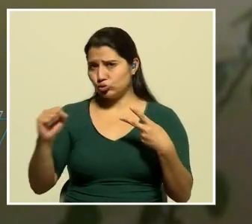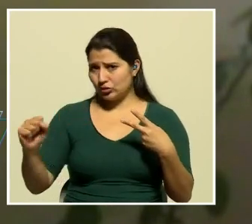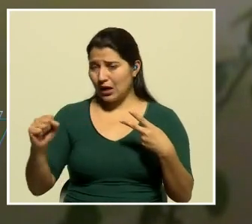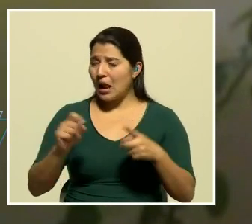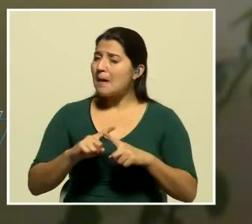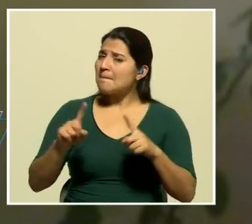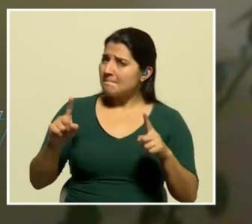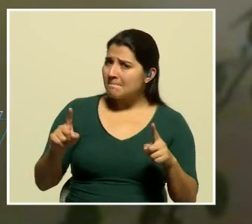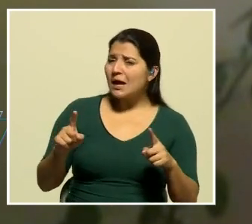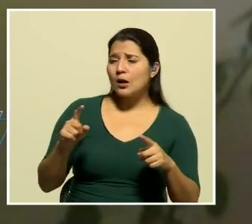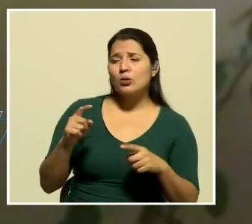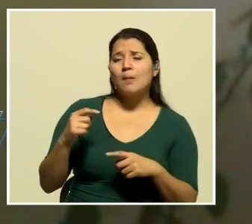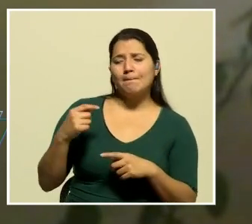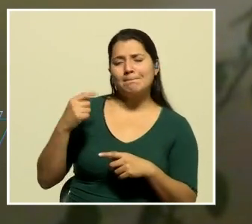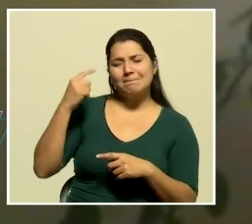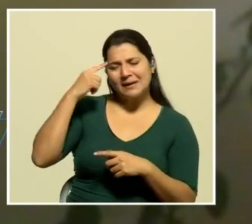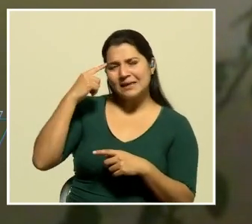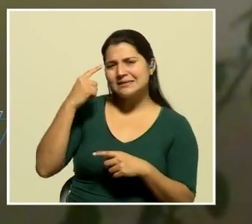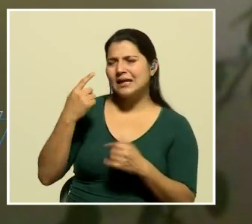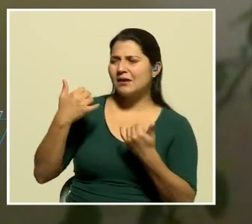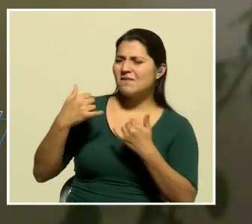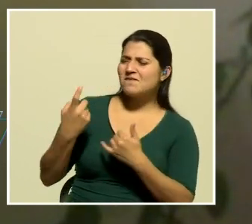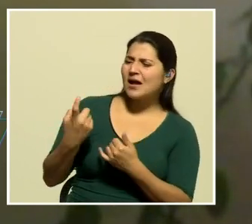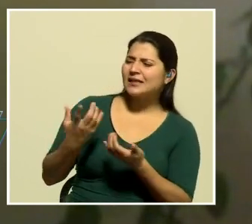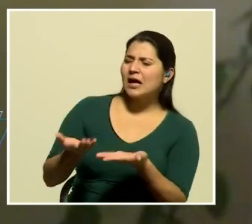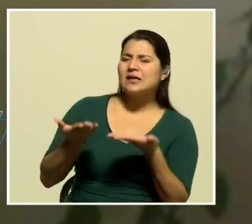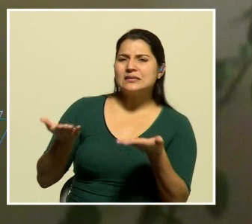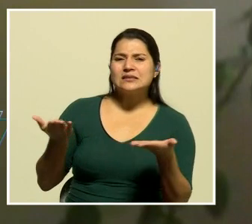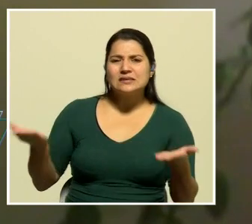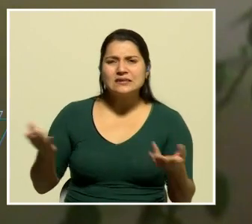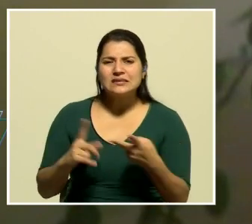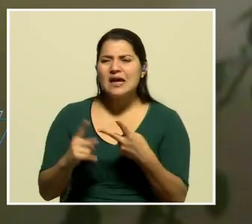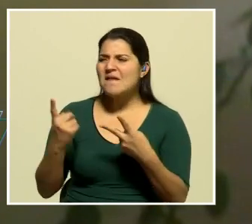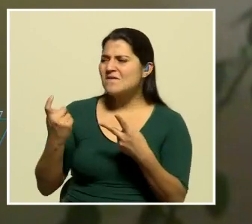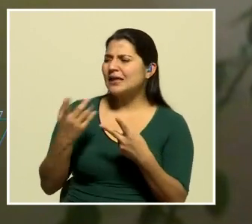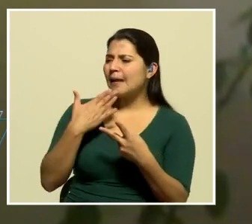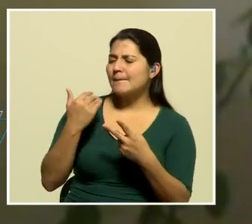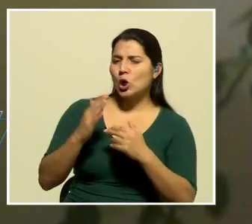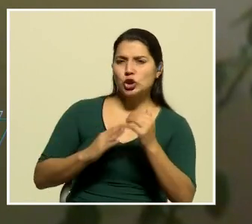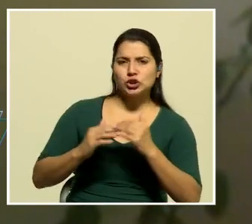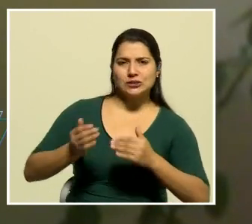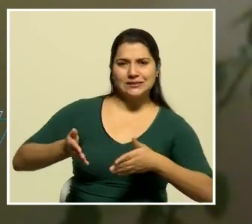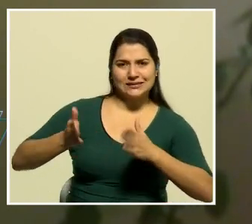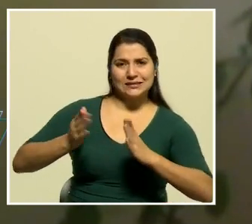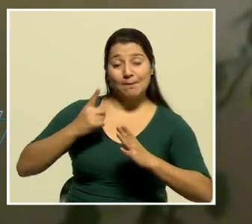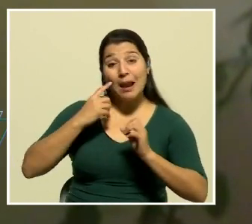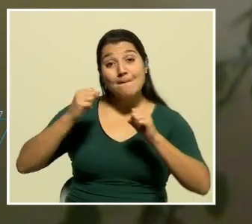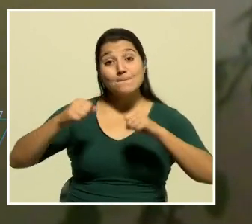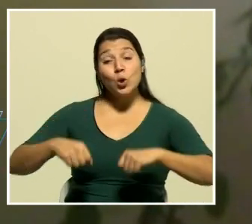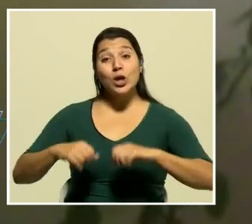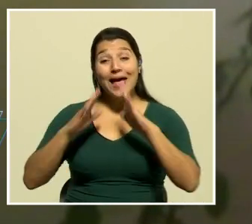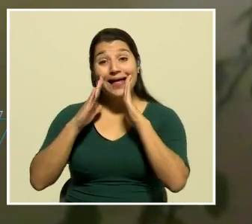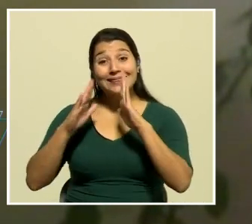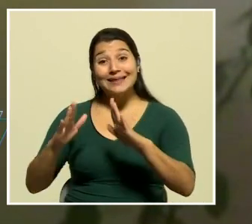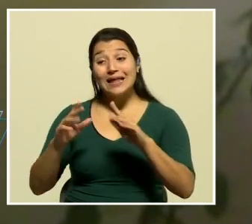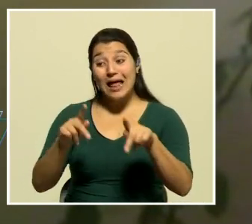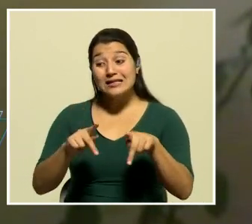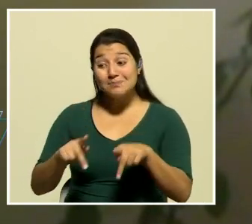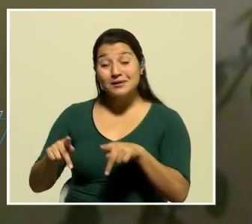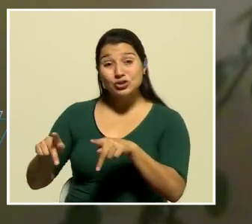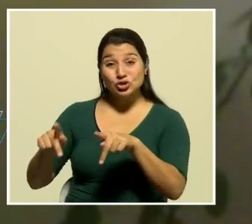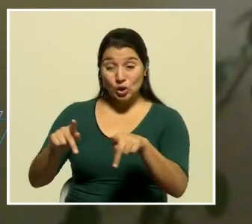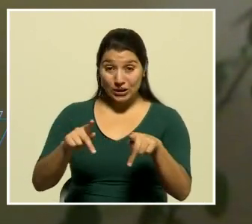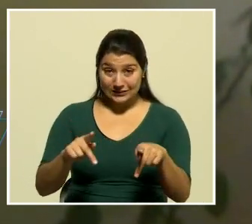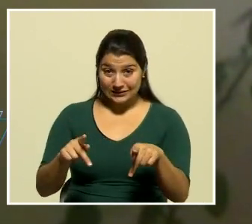Sí sienten que les hacen falta insumos, que les hace falta infraestructura para poder atender a las personas que van entrando.